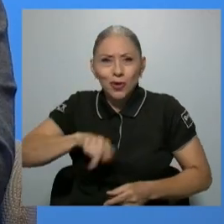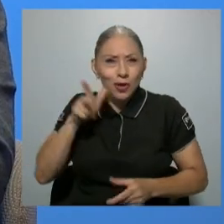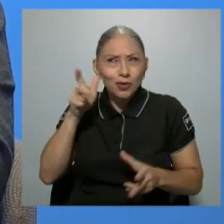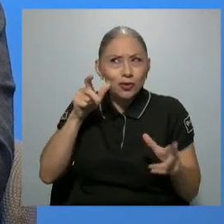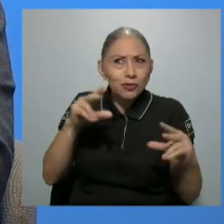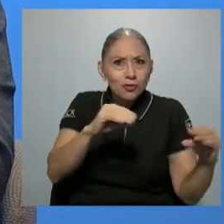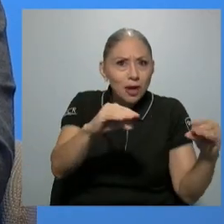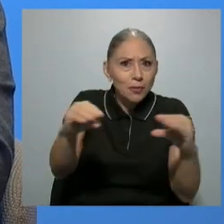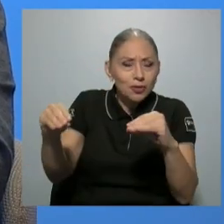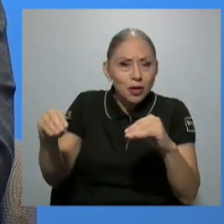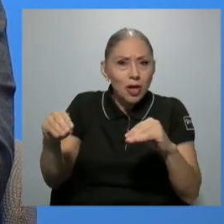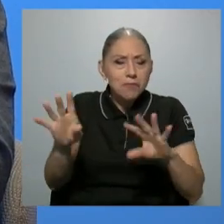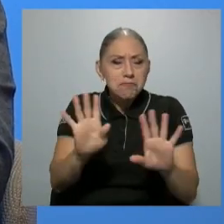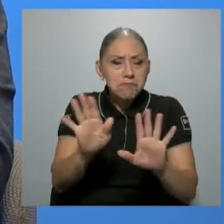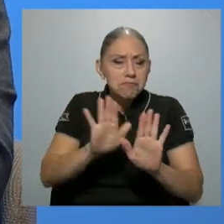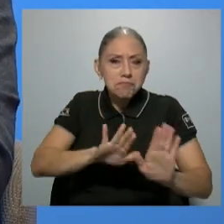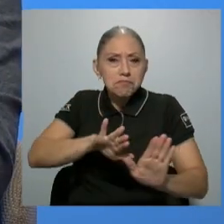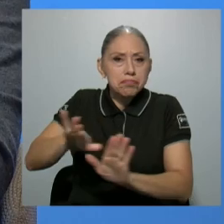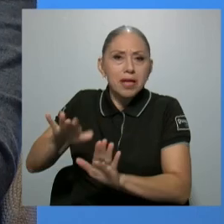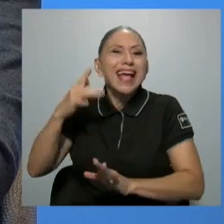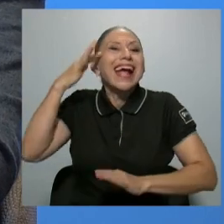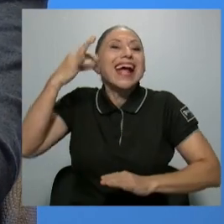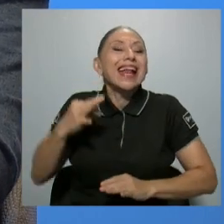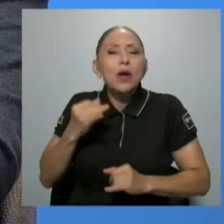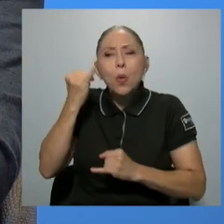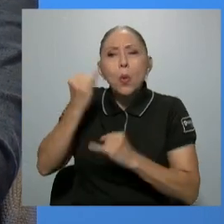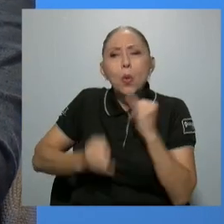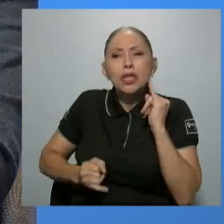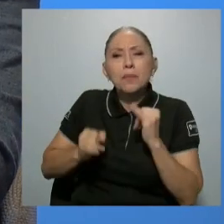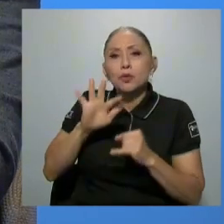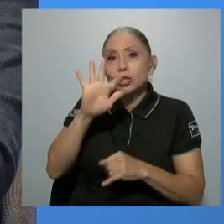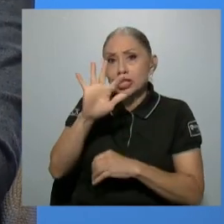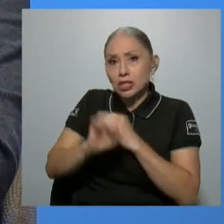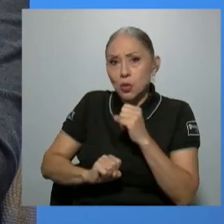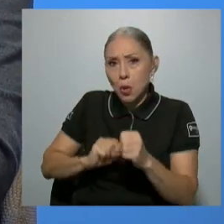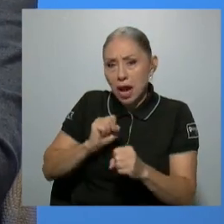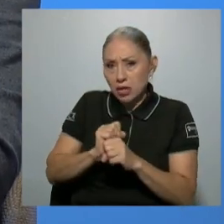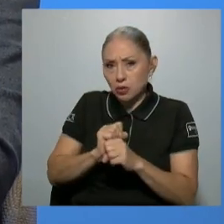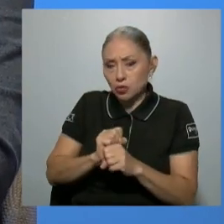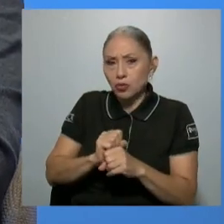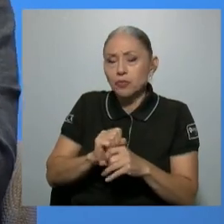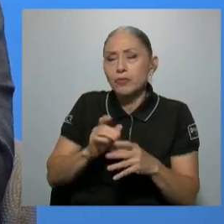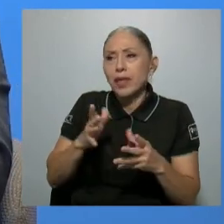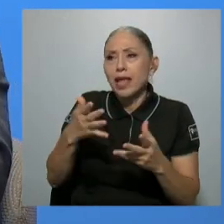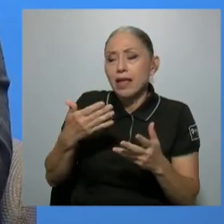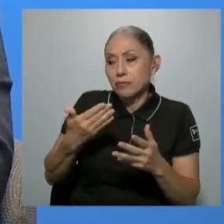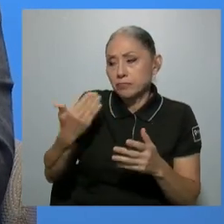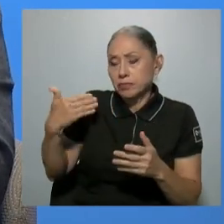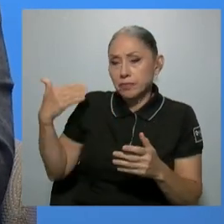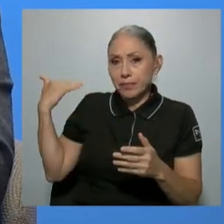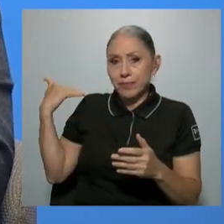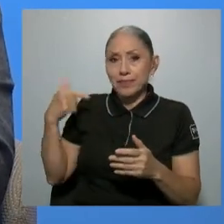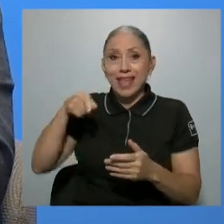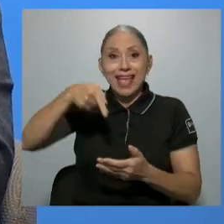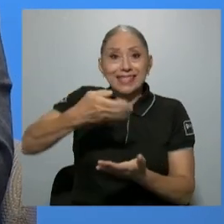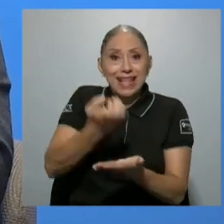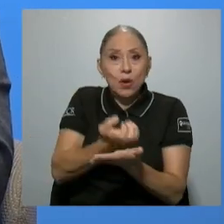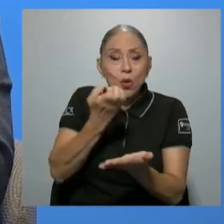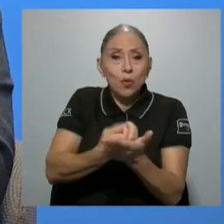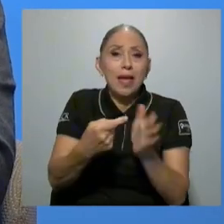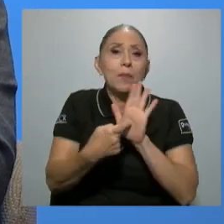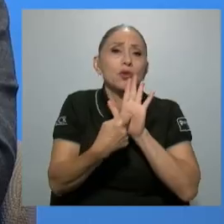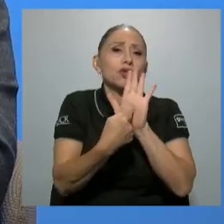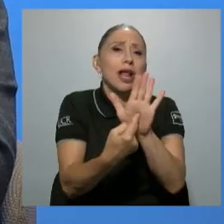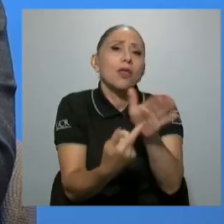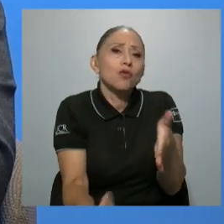últimos años, los últimos 2 o 3 años, o más bien diría yo, los últimos 5 años, para ser un poco más amplio, esta economía ha mostrado una resiliencia